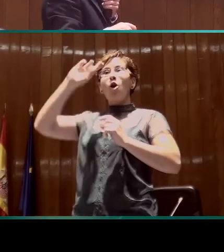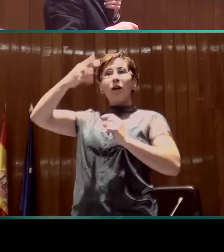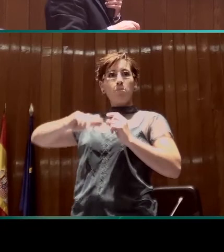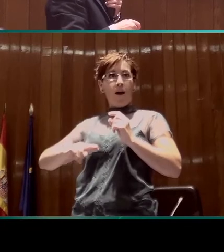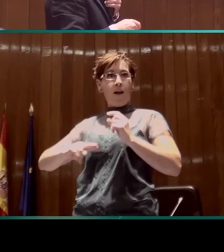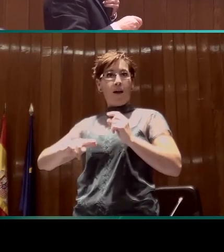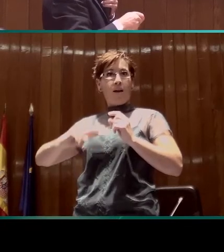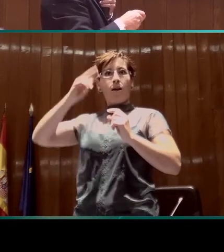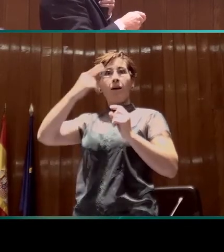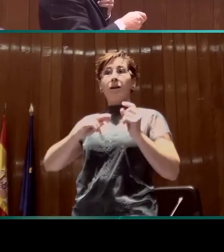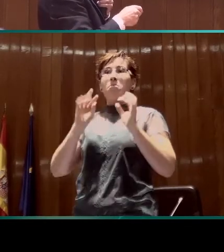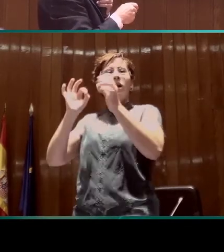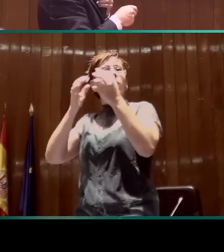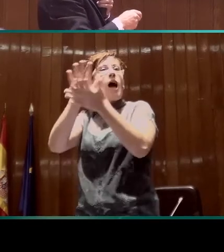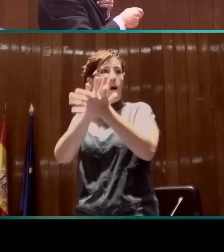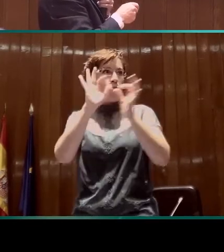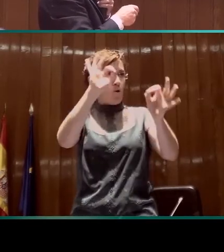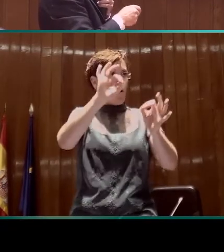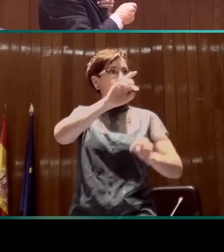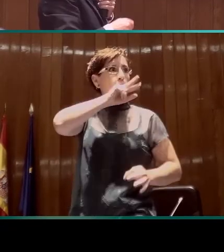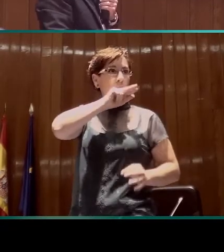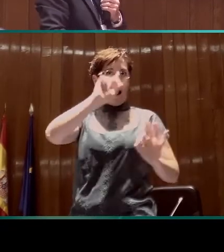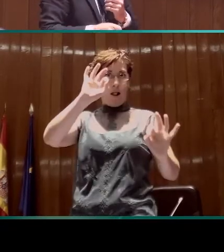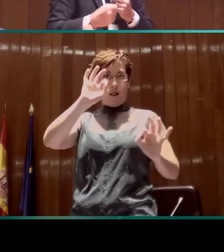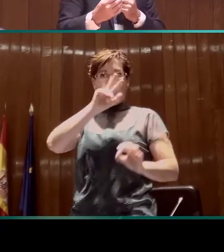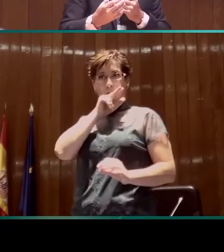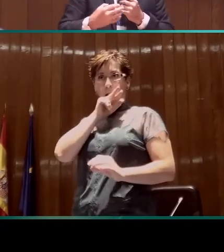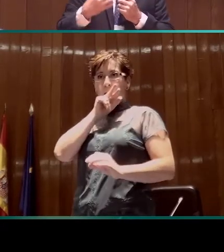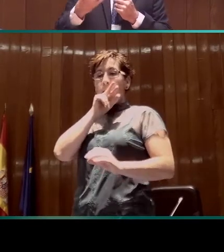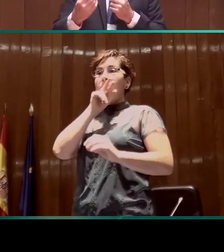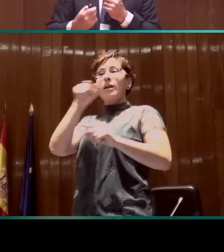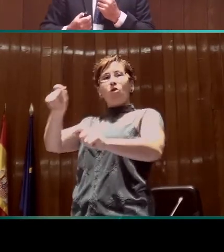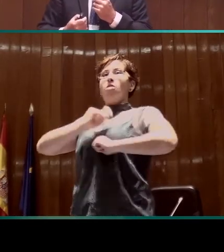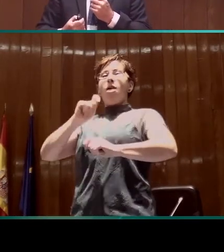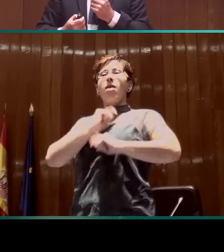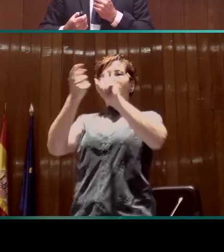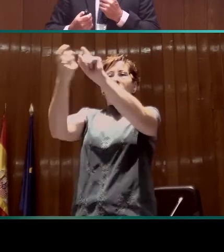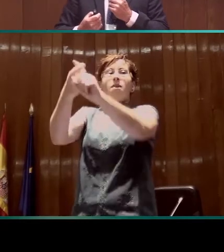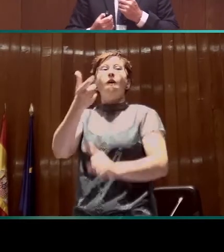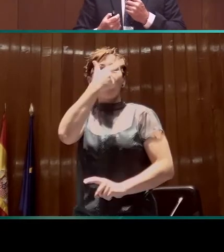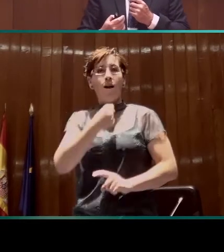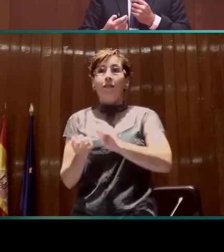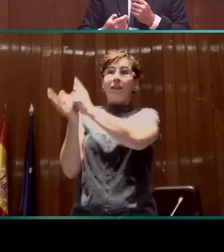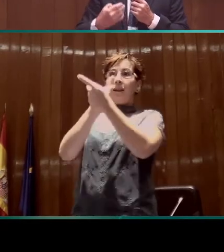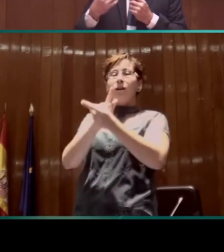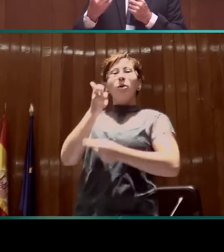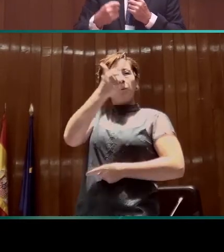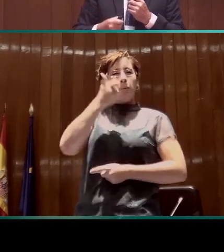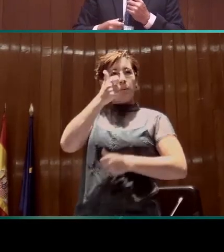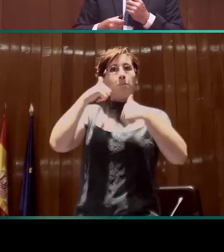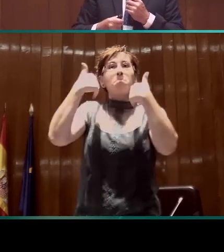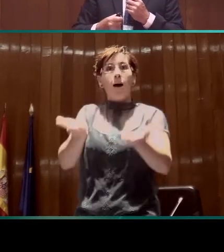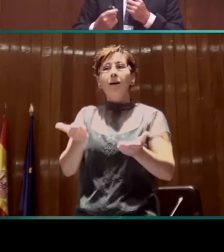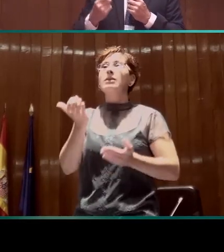del lenguaje oral y competición léxica posterior, inhibición en el caso también del lenguaje oral